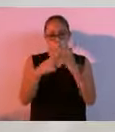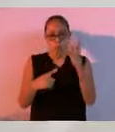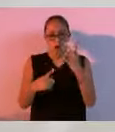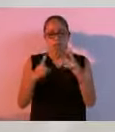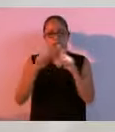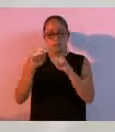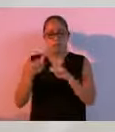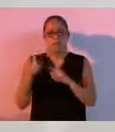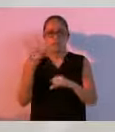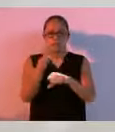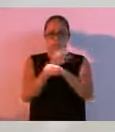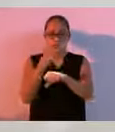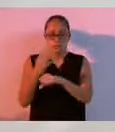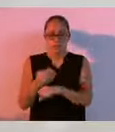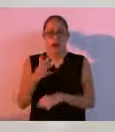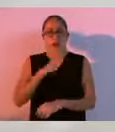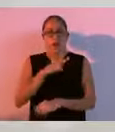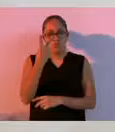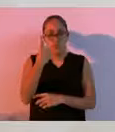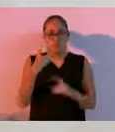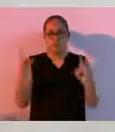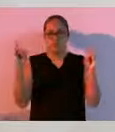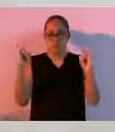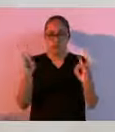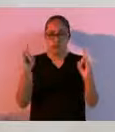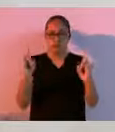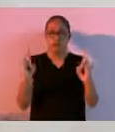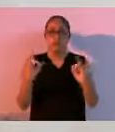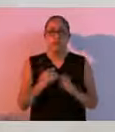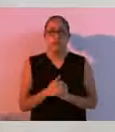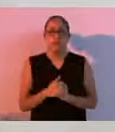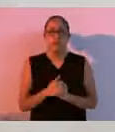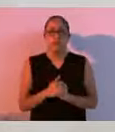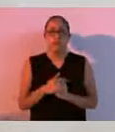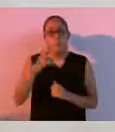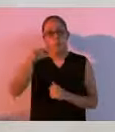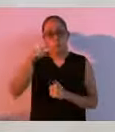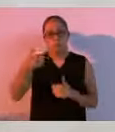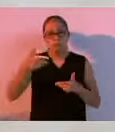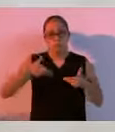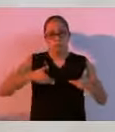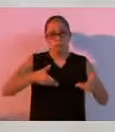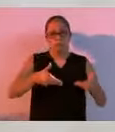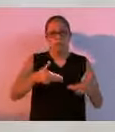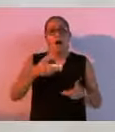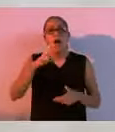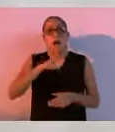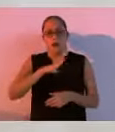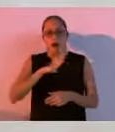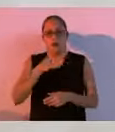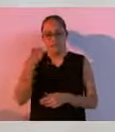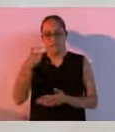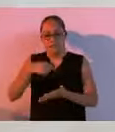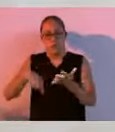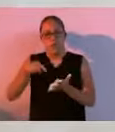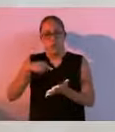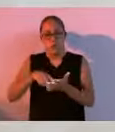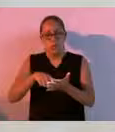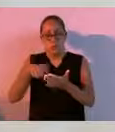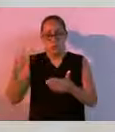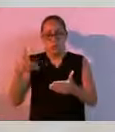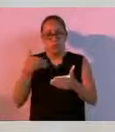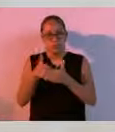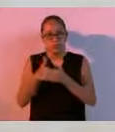urbano, 2 canchas, 1 corredor, y lo que corresponde a las inmediaciones de esta tan importante estación de